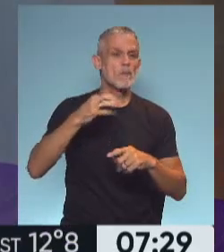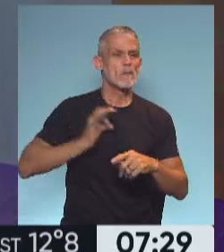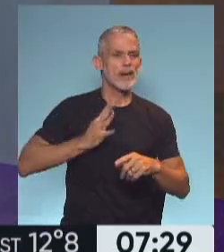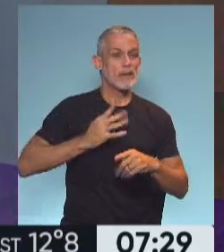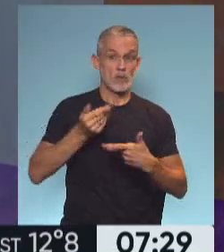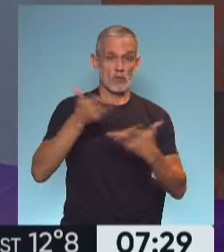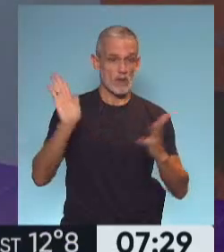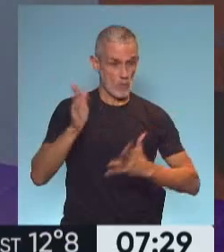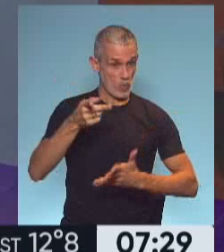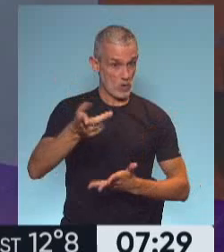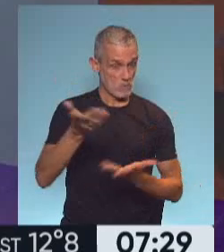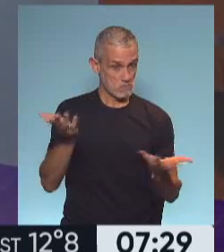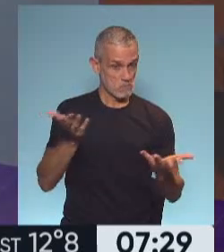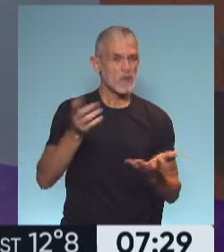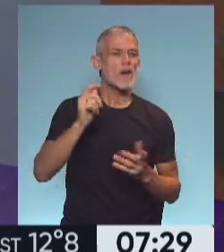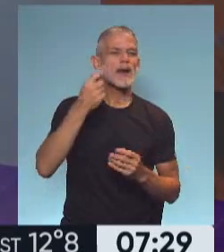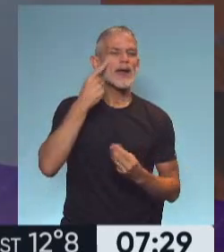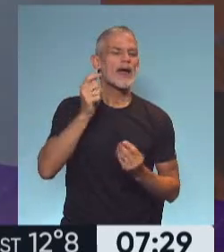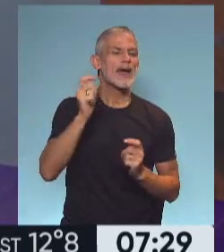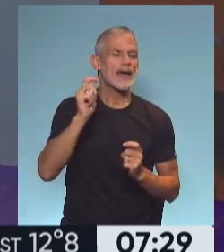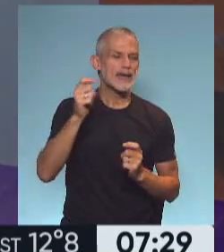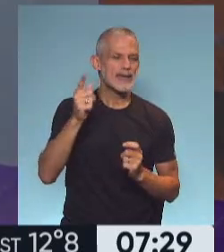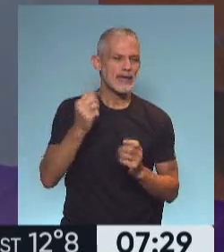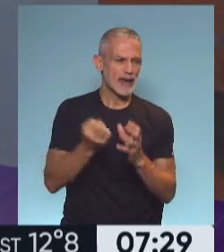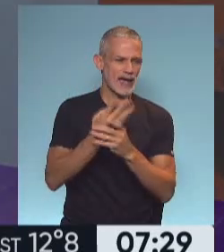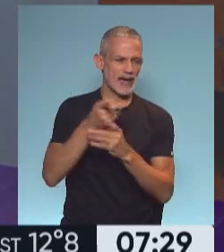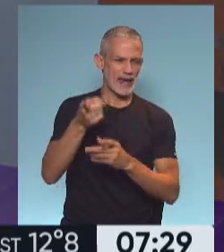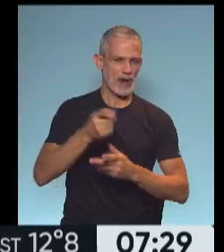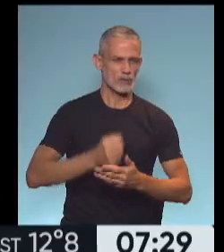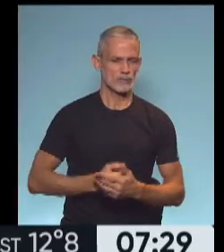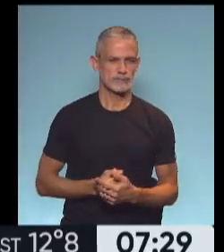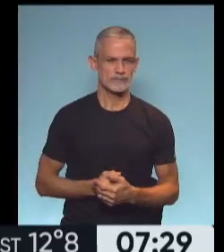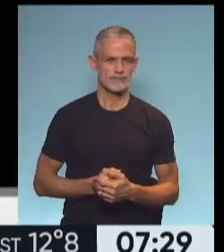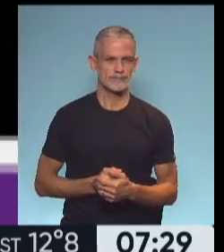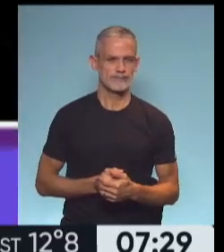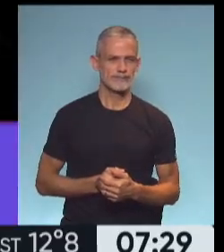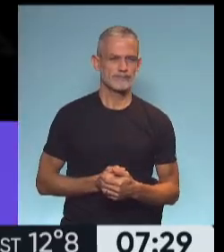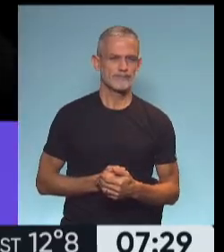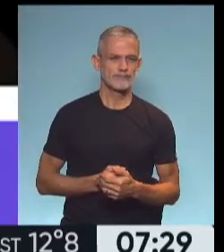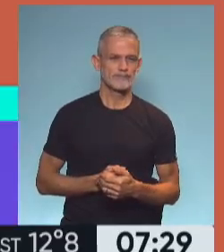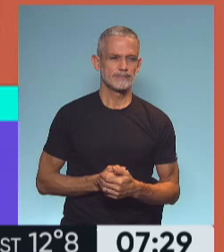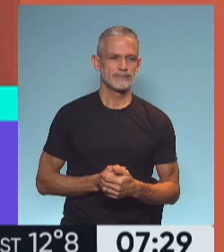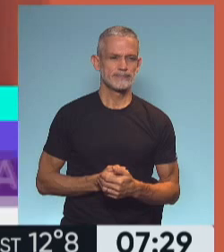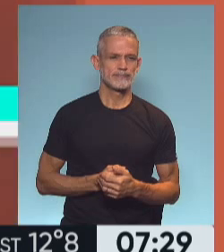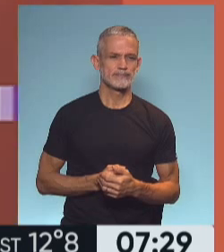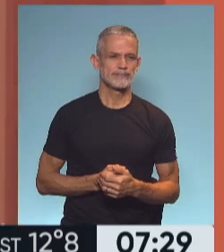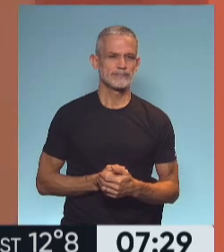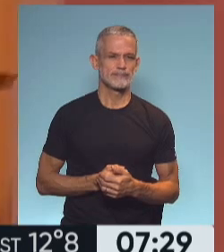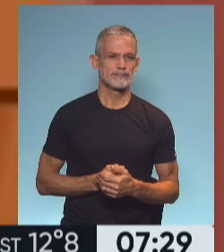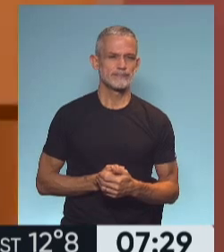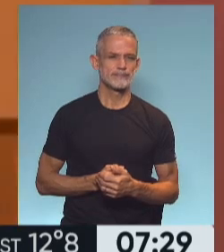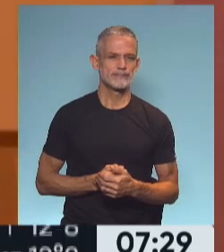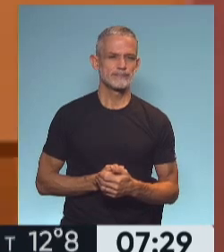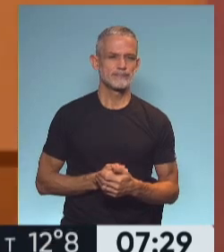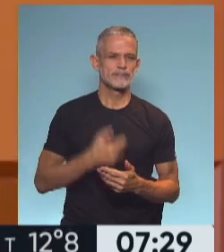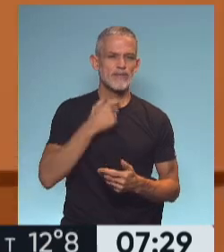y hablamos con quienes la crearon, con sus desarrolladoras. Traigo para allá. Intento llegar lo antes posible,